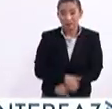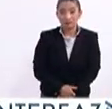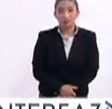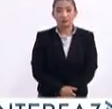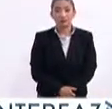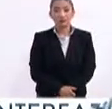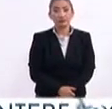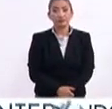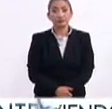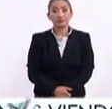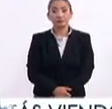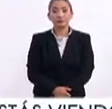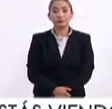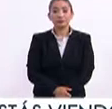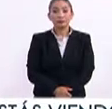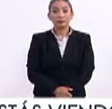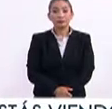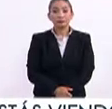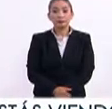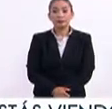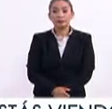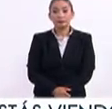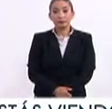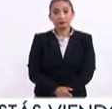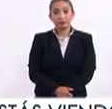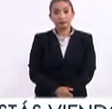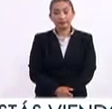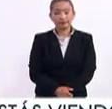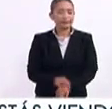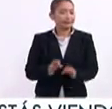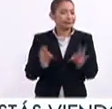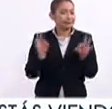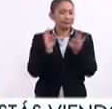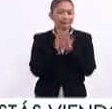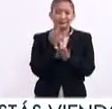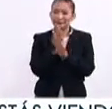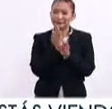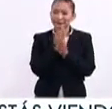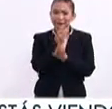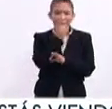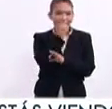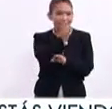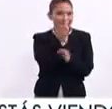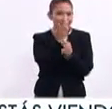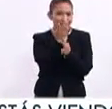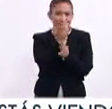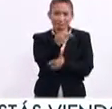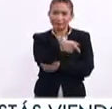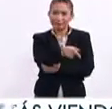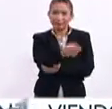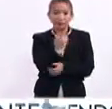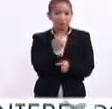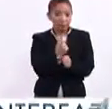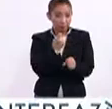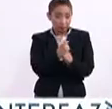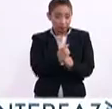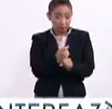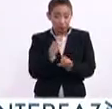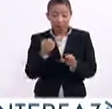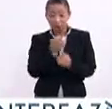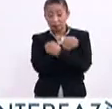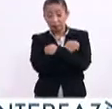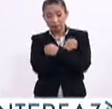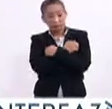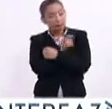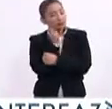círculo educativo. Sí, es fundamental lo que acabas de decir, Ana Cristina. Primero decir que la educación